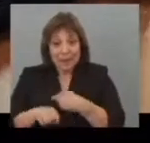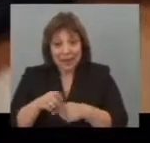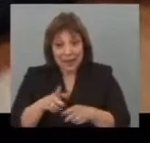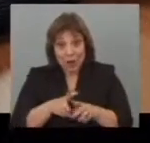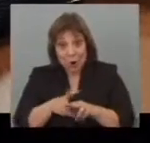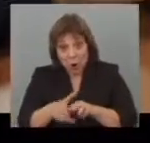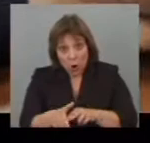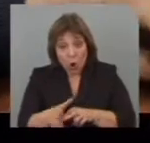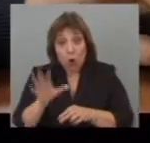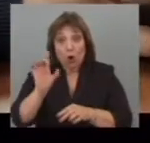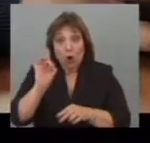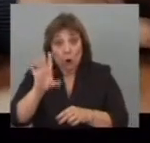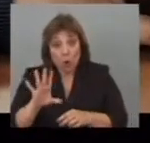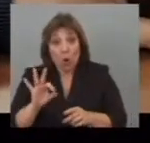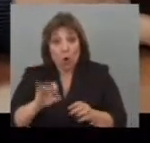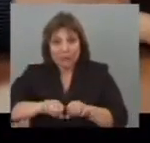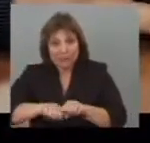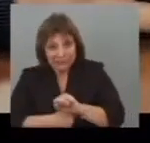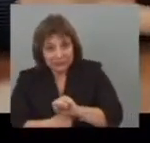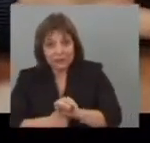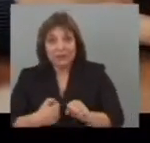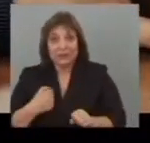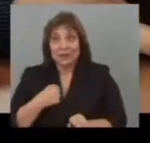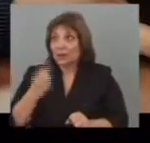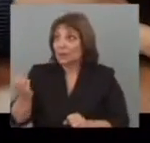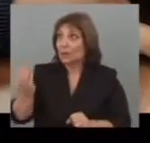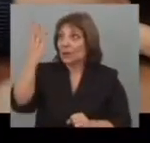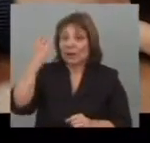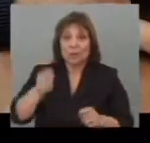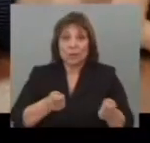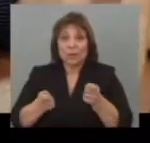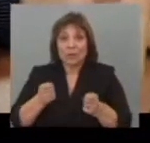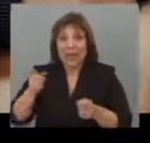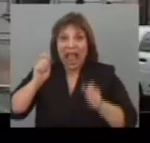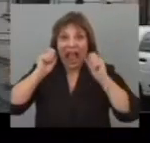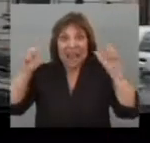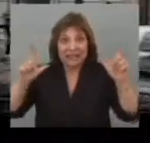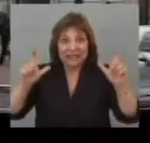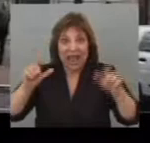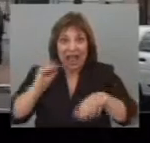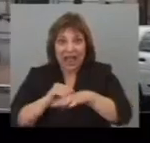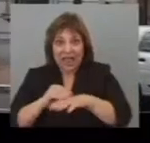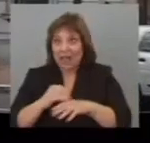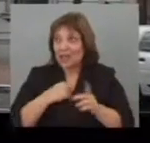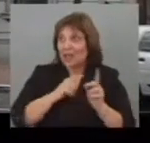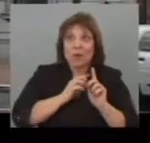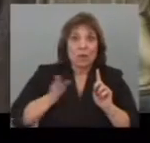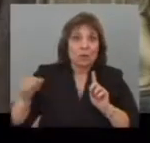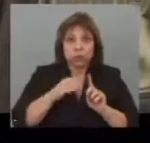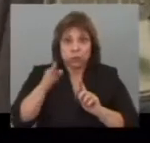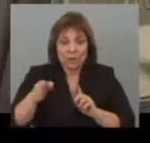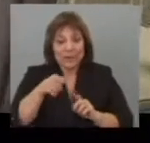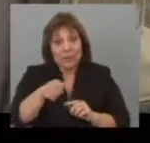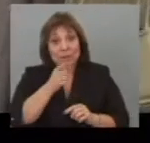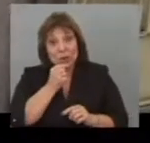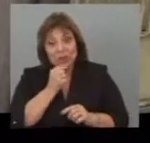cortó, lo rompió, lo forzó, a nosotros nos sale, en el centro monitoreo nos sale esa alerta. Para el Ministerio del Interior, esta es una herramienta